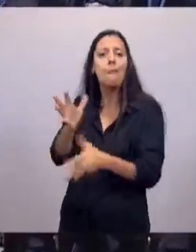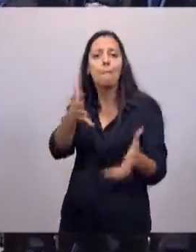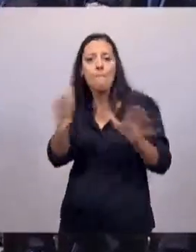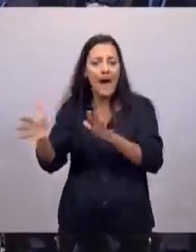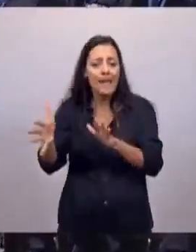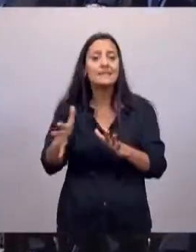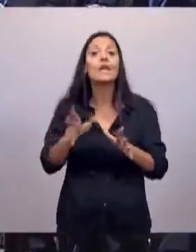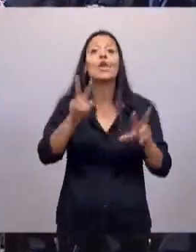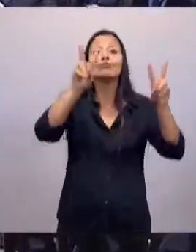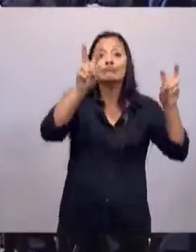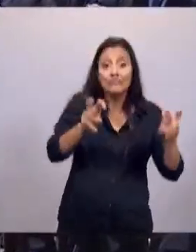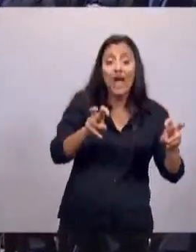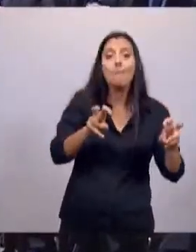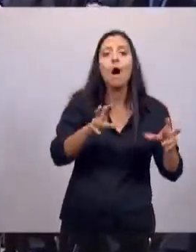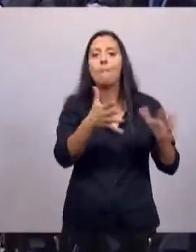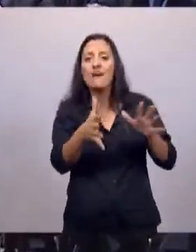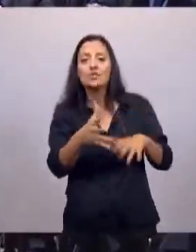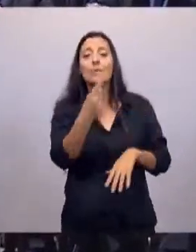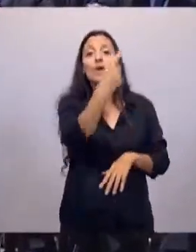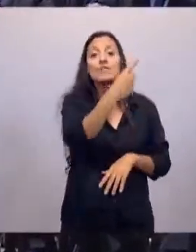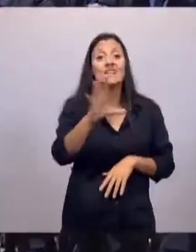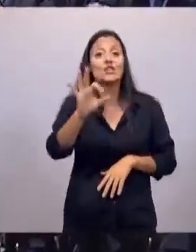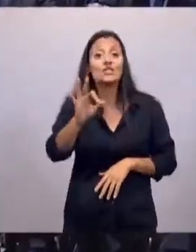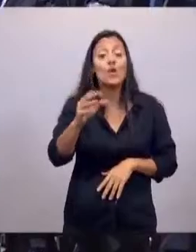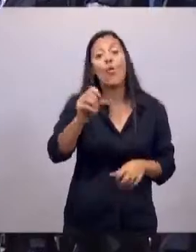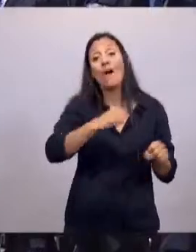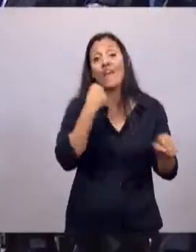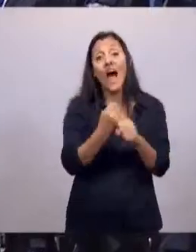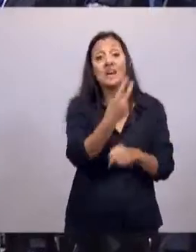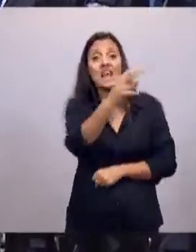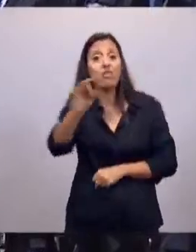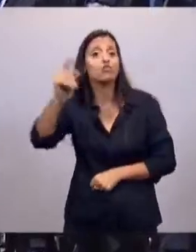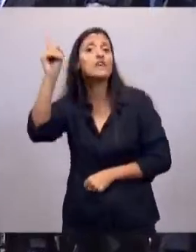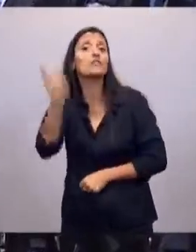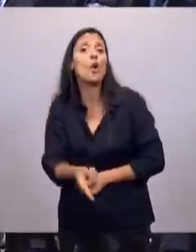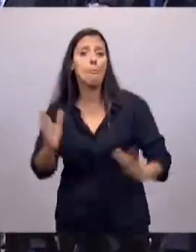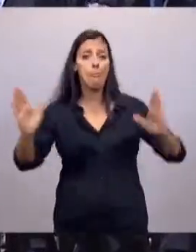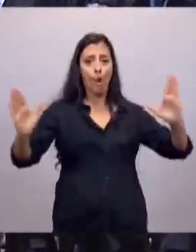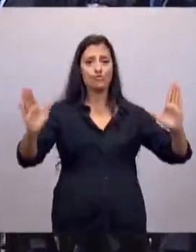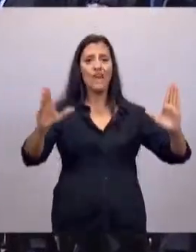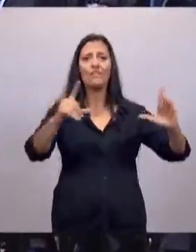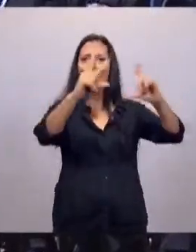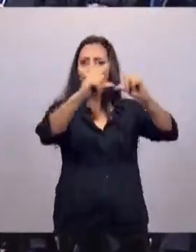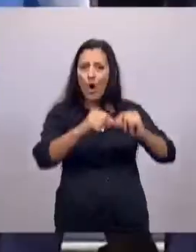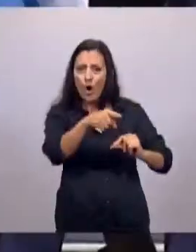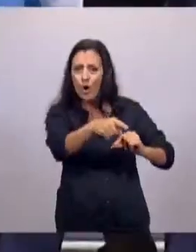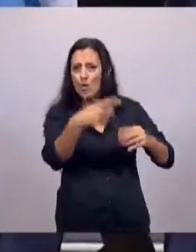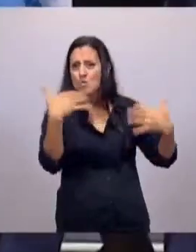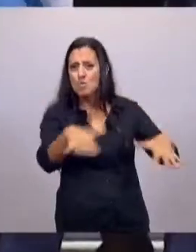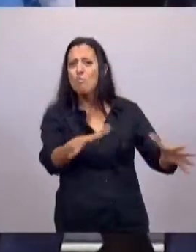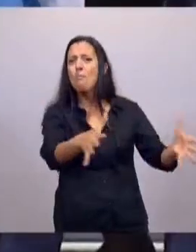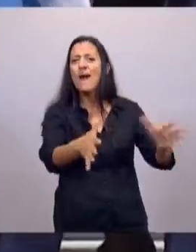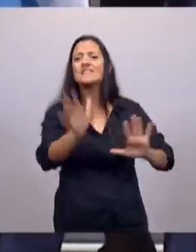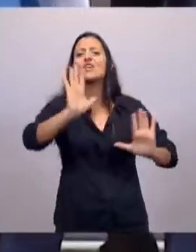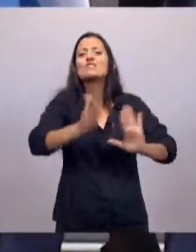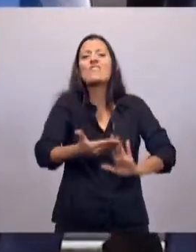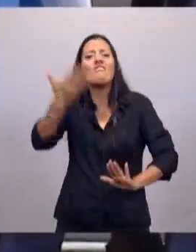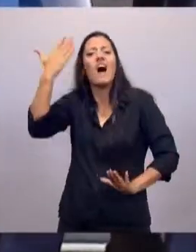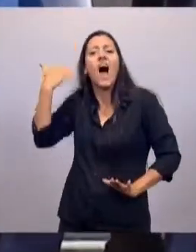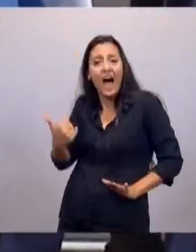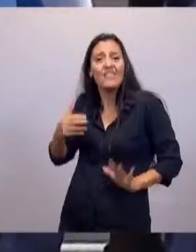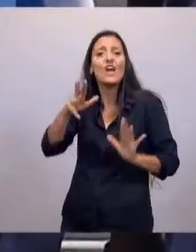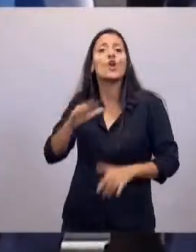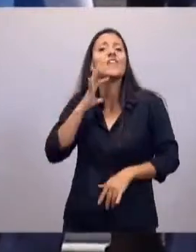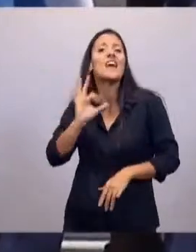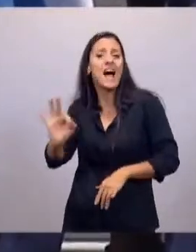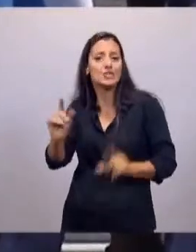cambiario, la brecha oscila entre el 150 y 200%, niveles también similares a los que teníamos en el